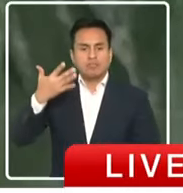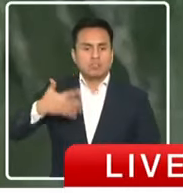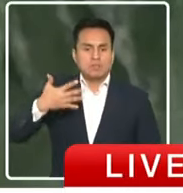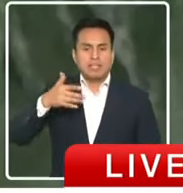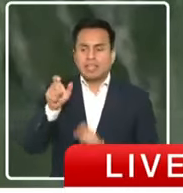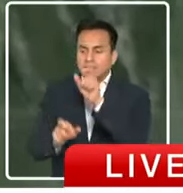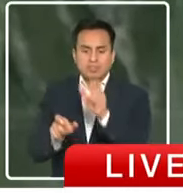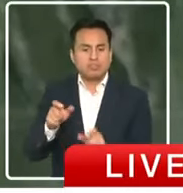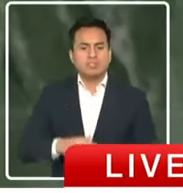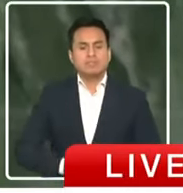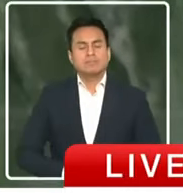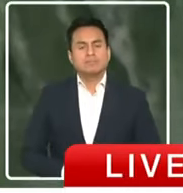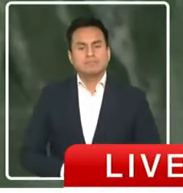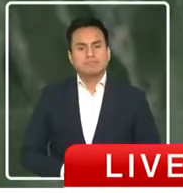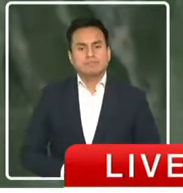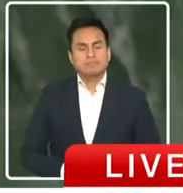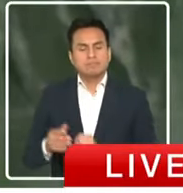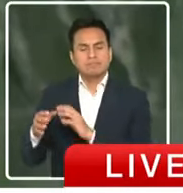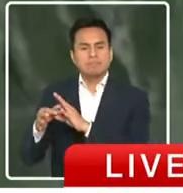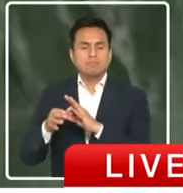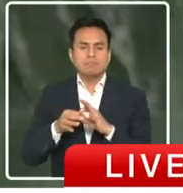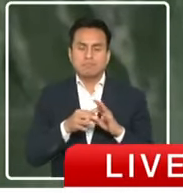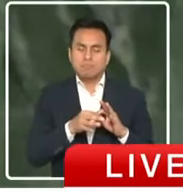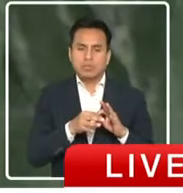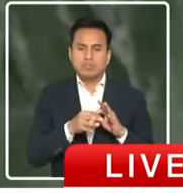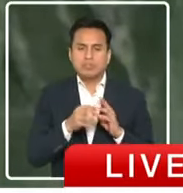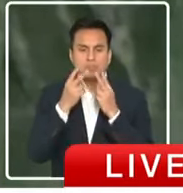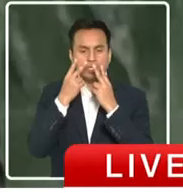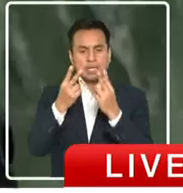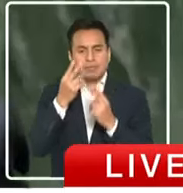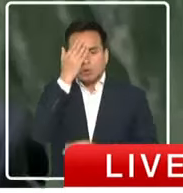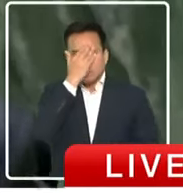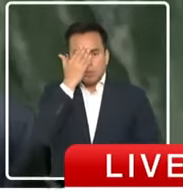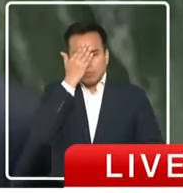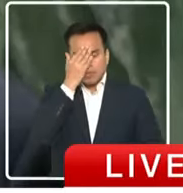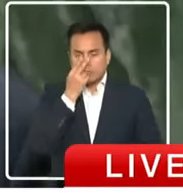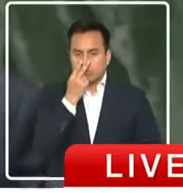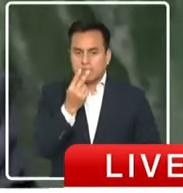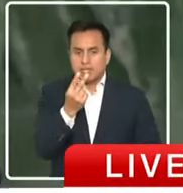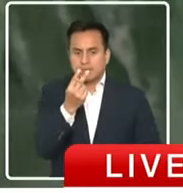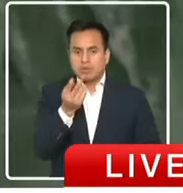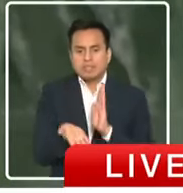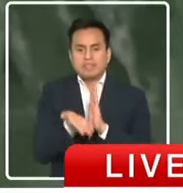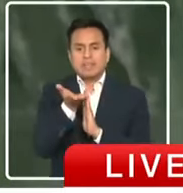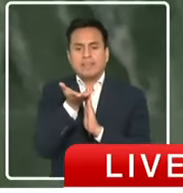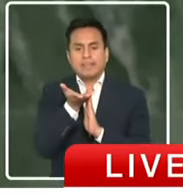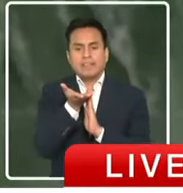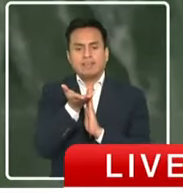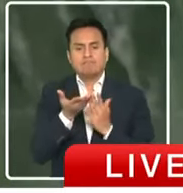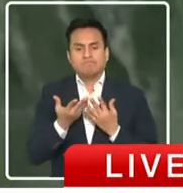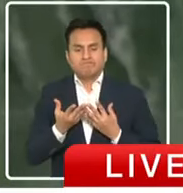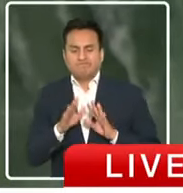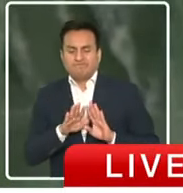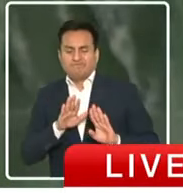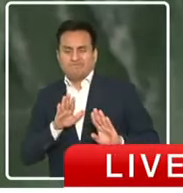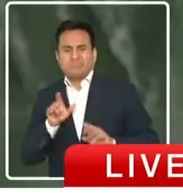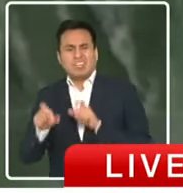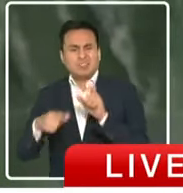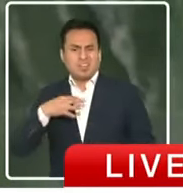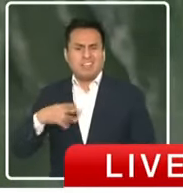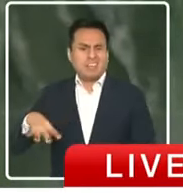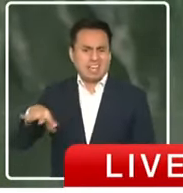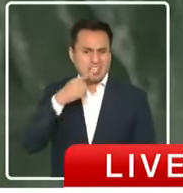fundamentales de las personas. Por eso, miramos con preocupación la creciente desafección de los